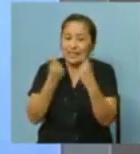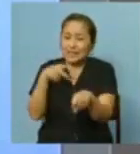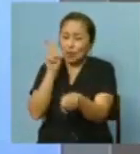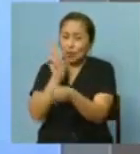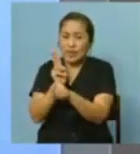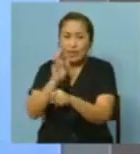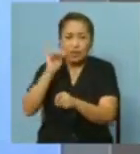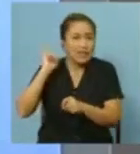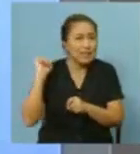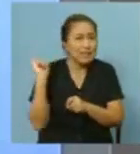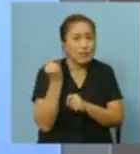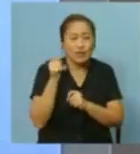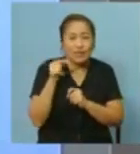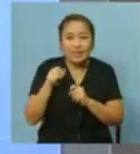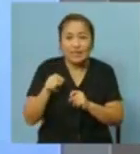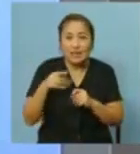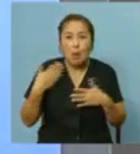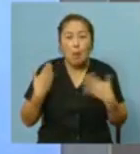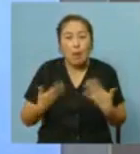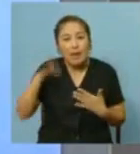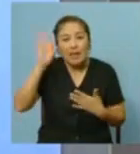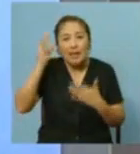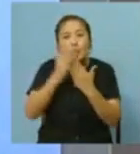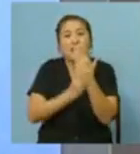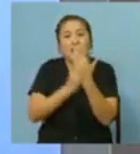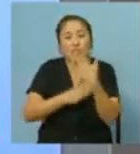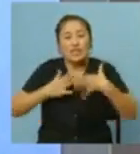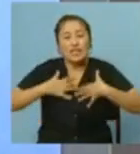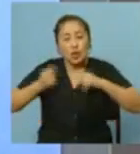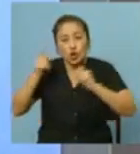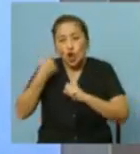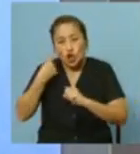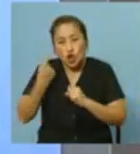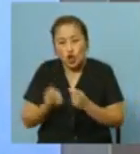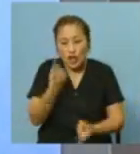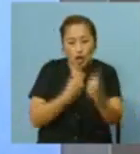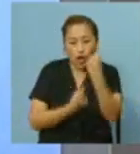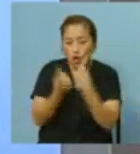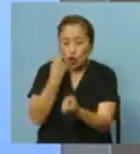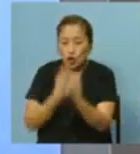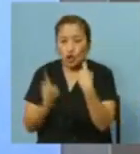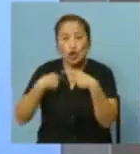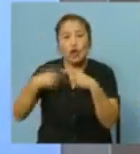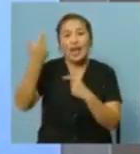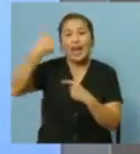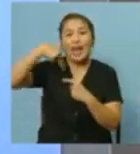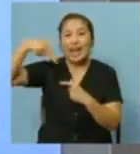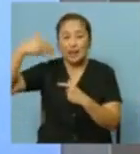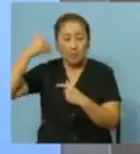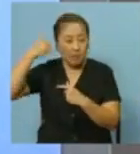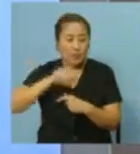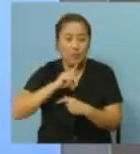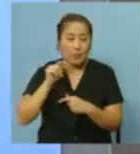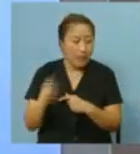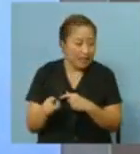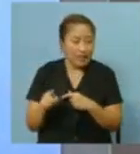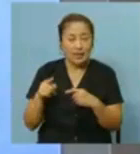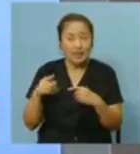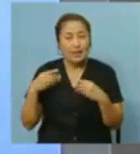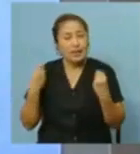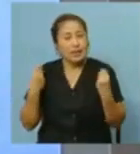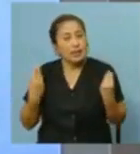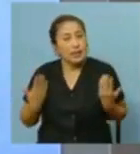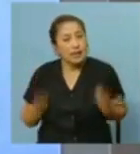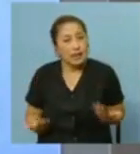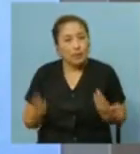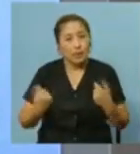y todo lo que determina también el ministerio de salud todos los controles de anmat y demás este y